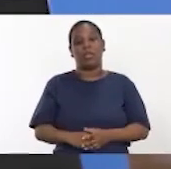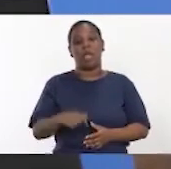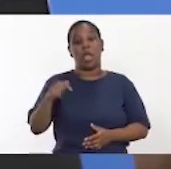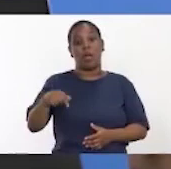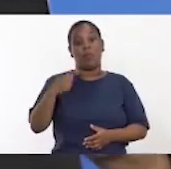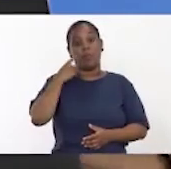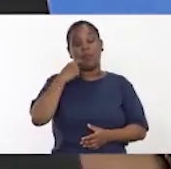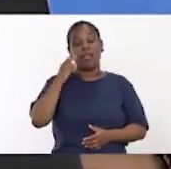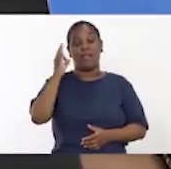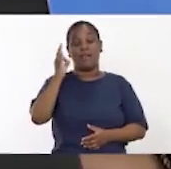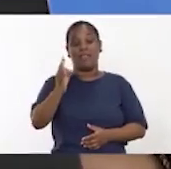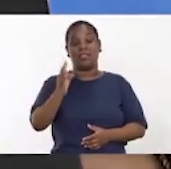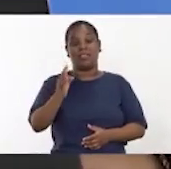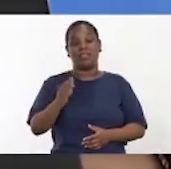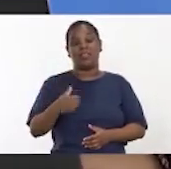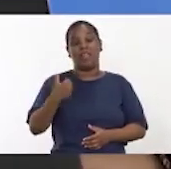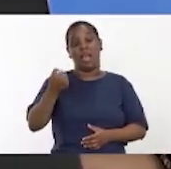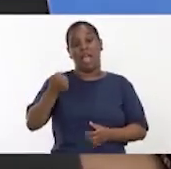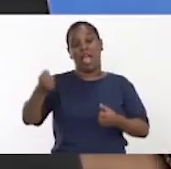Física del átomo.